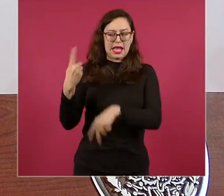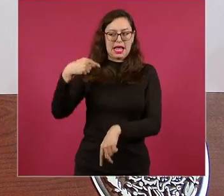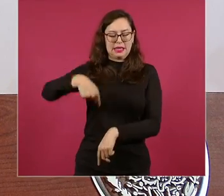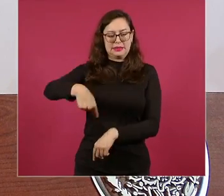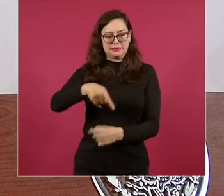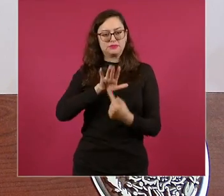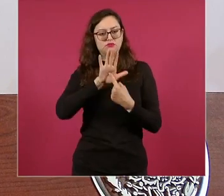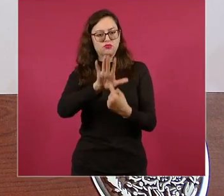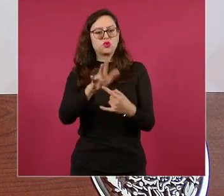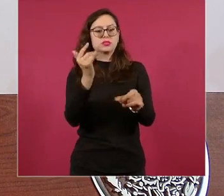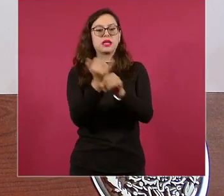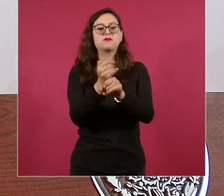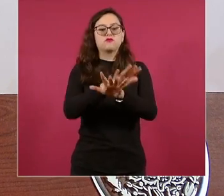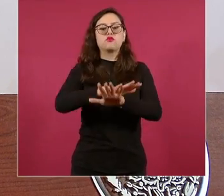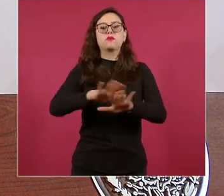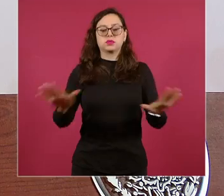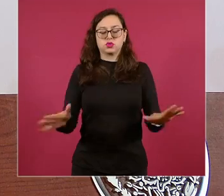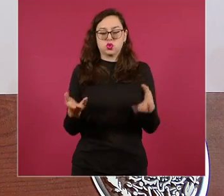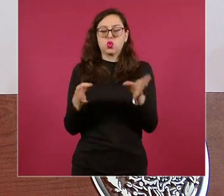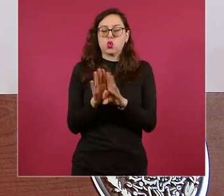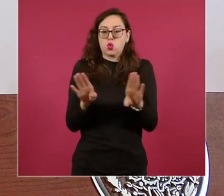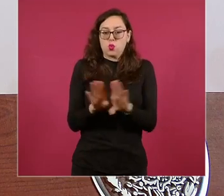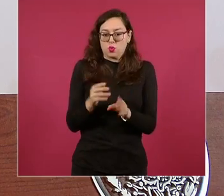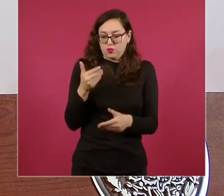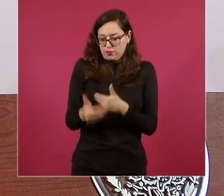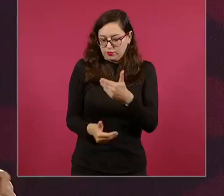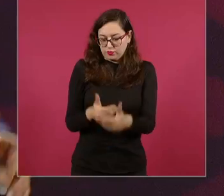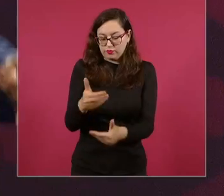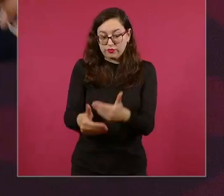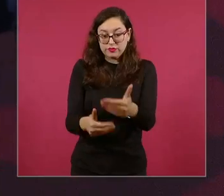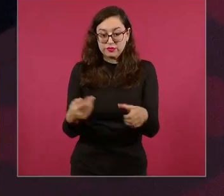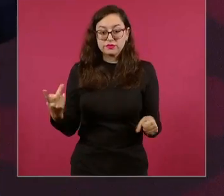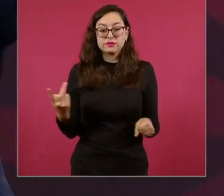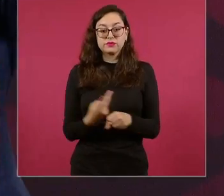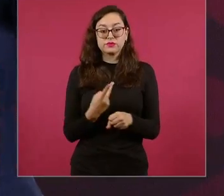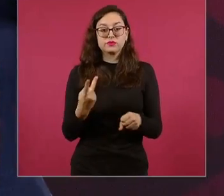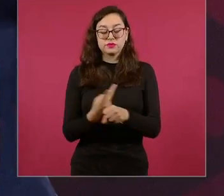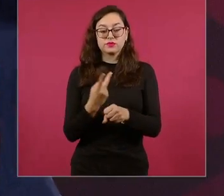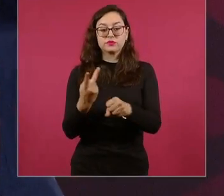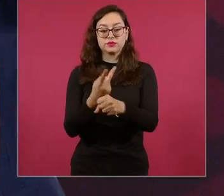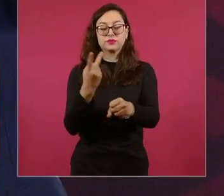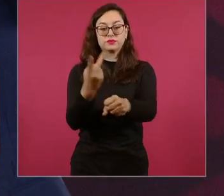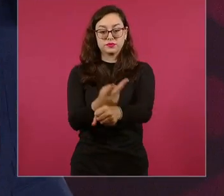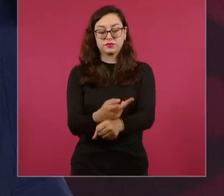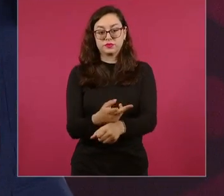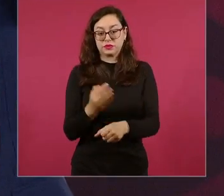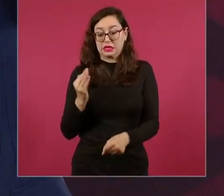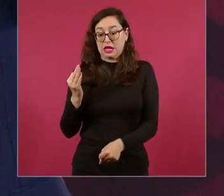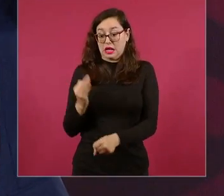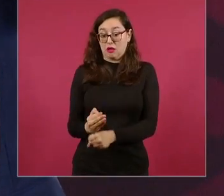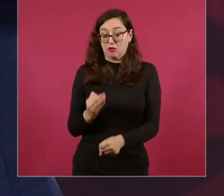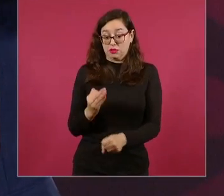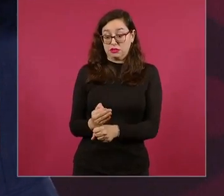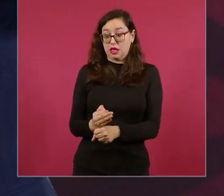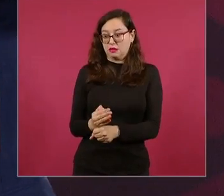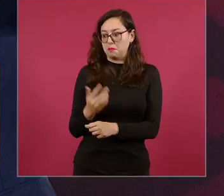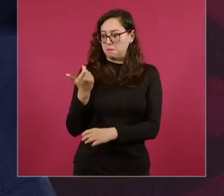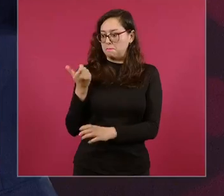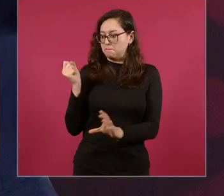informe cómo va porque se están entregando ahora los